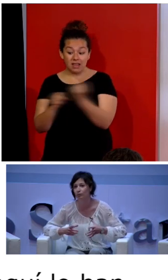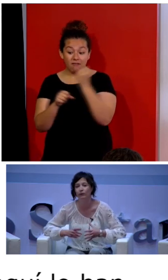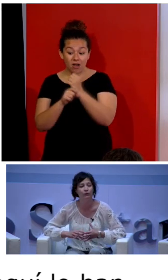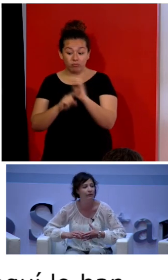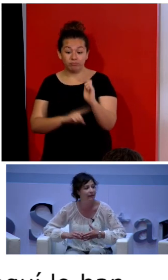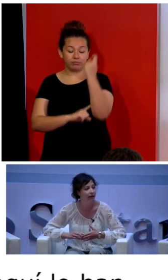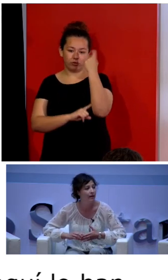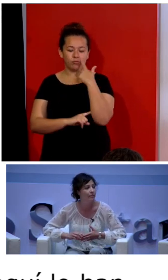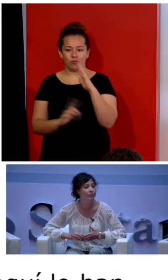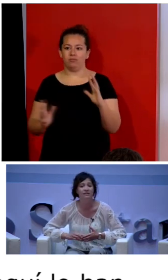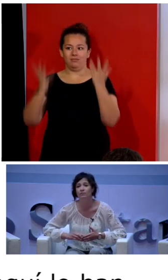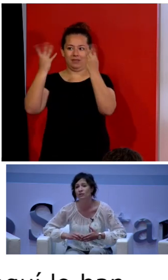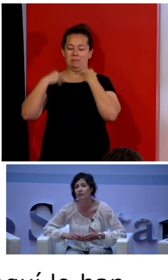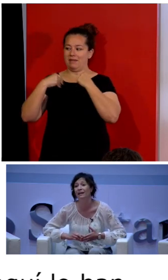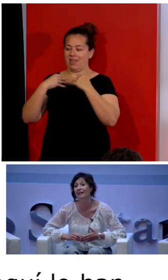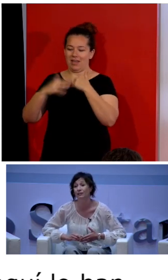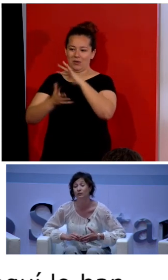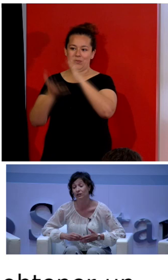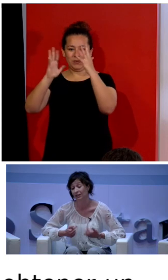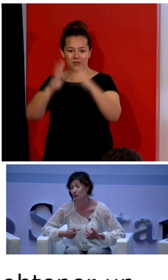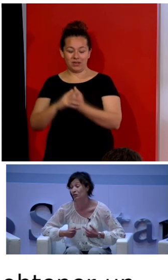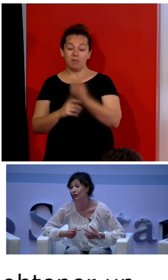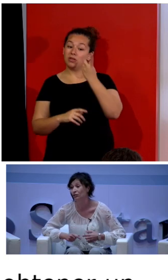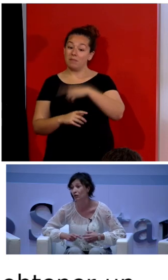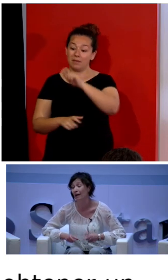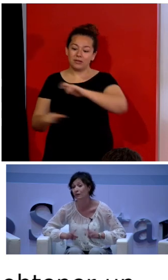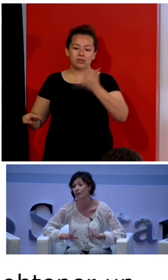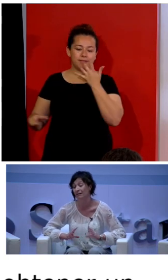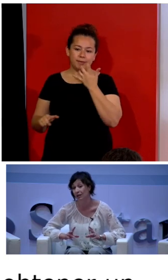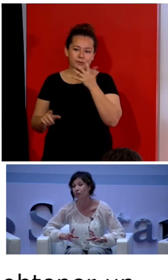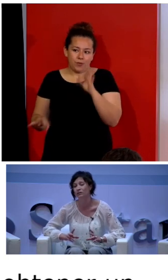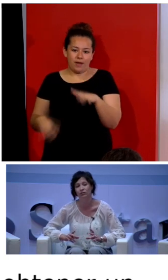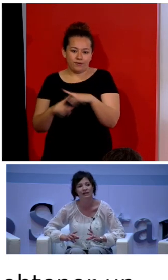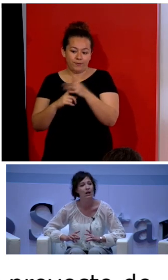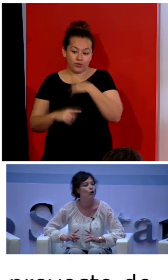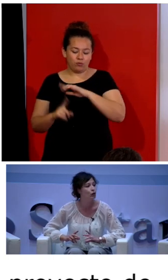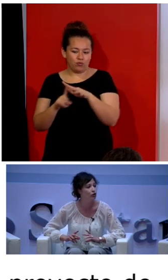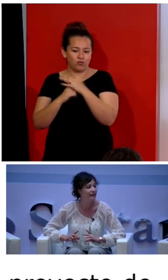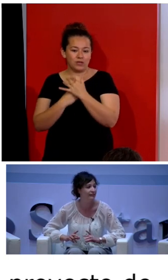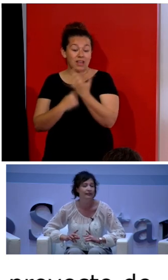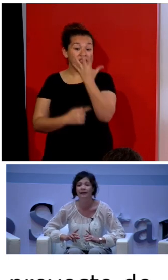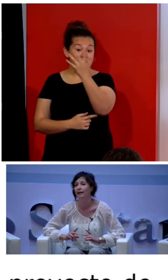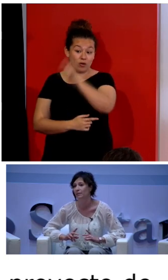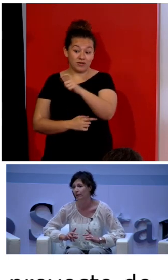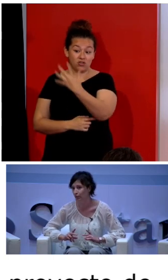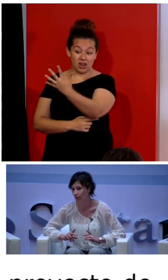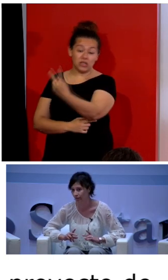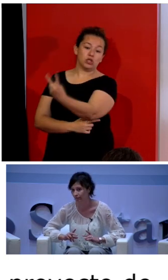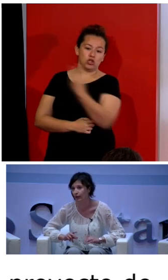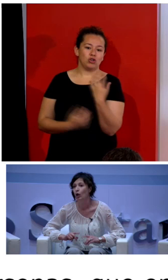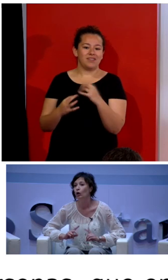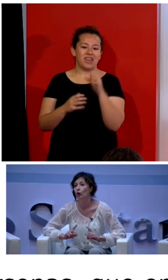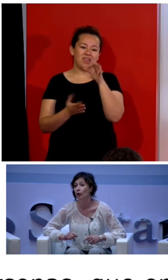en su proyecto de vida, pero pensemos también en aquellas personas que en nuestro caso ha habido de las 5 personas, 2 que se tenían que cambiar de